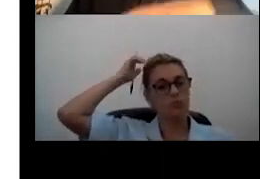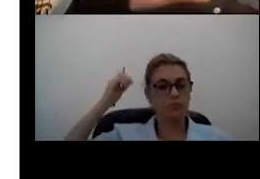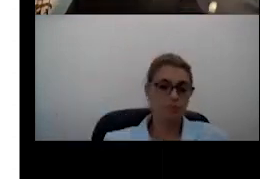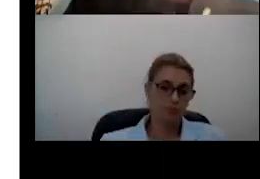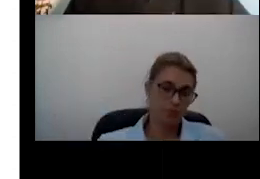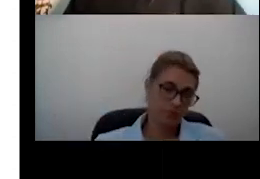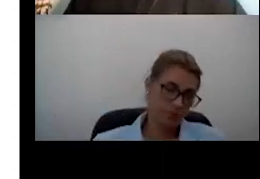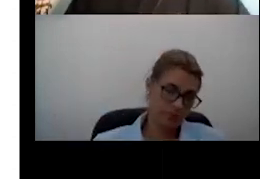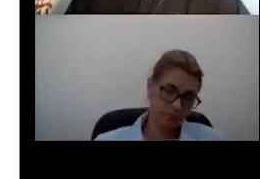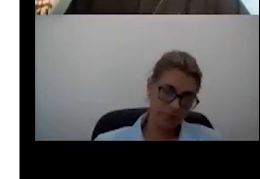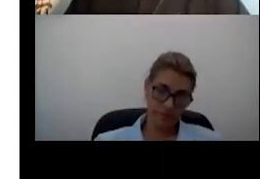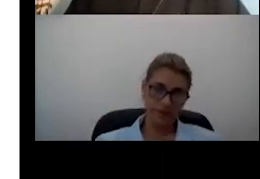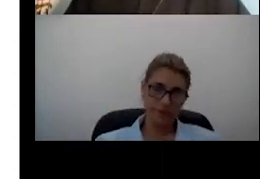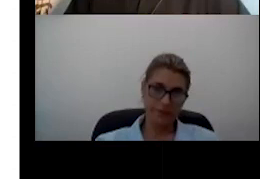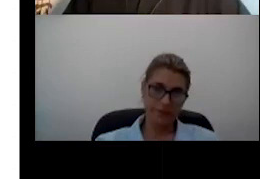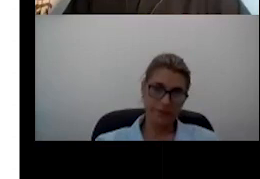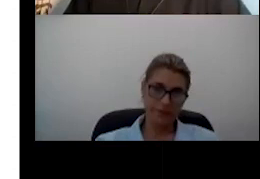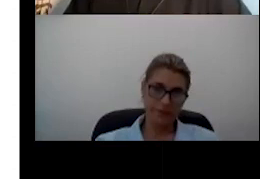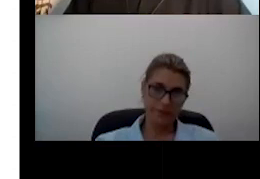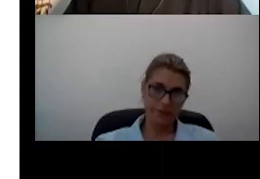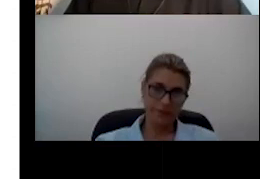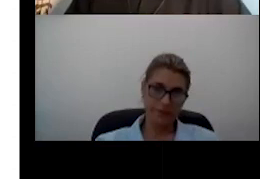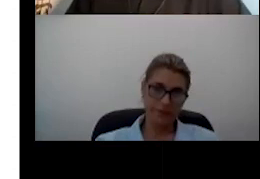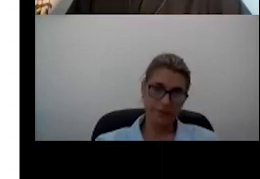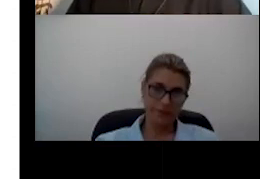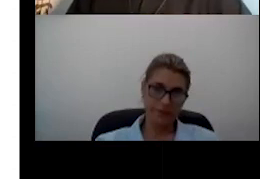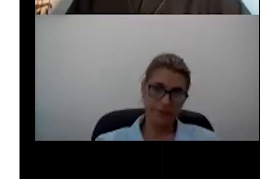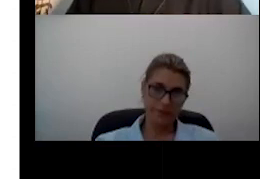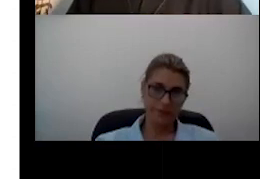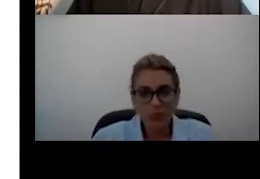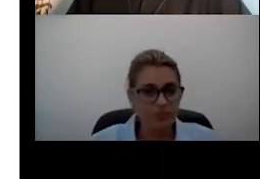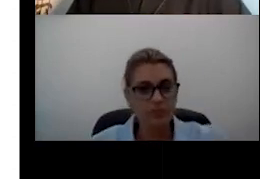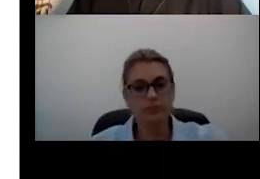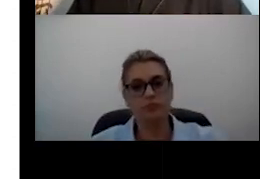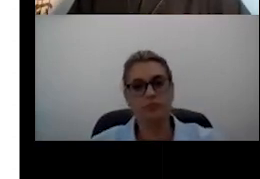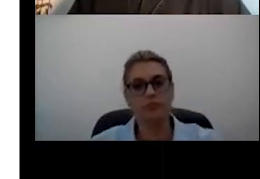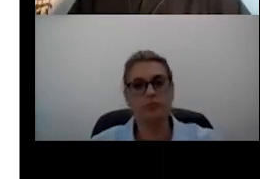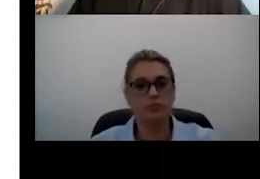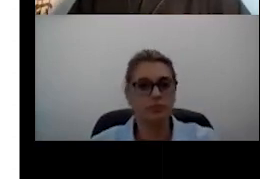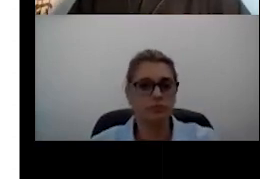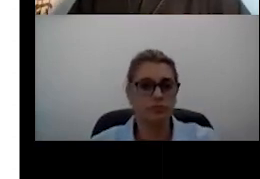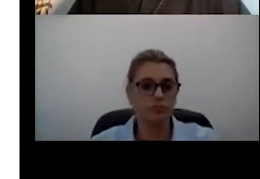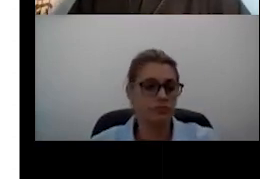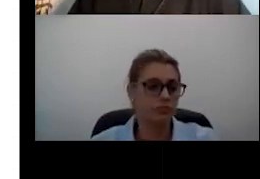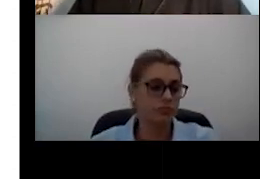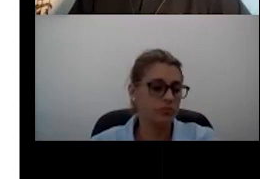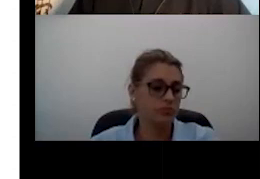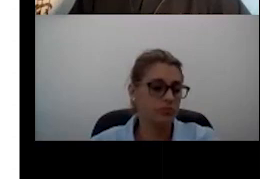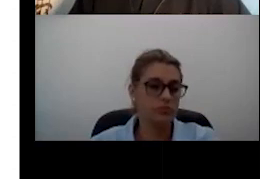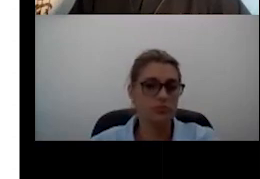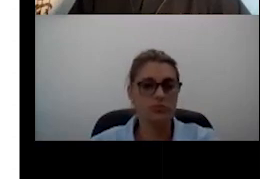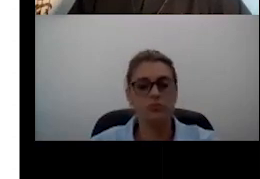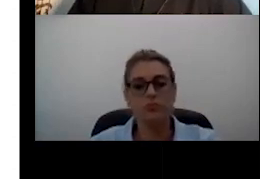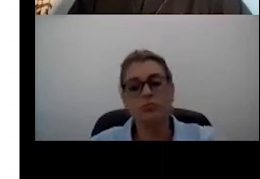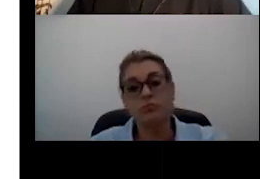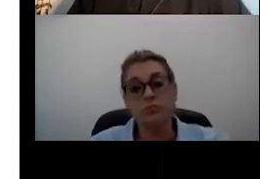Y después nos llevaríamos muchísimo tiempo. Y esto te dice mucho. En el 2022 la moneda más sólida es el